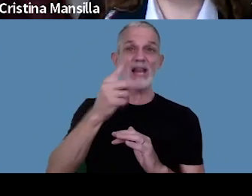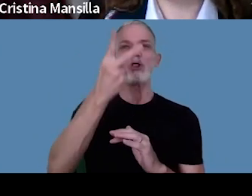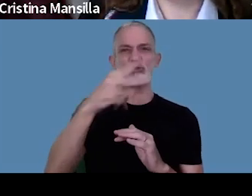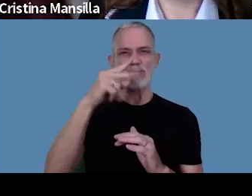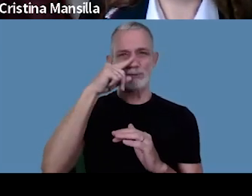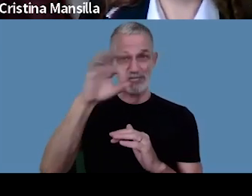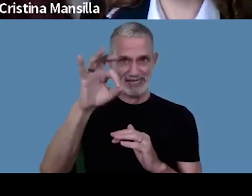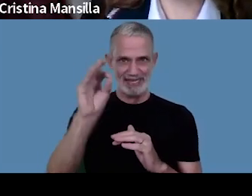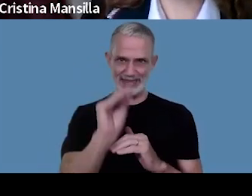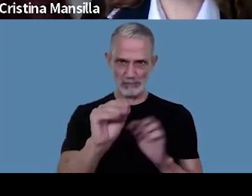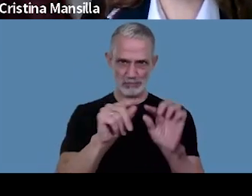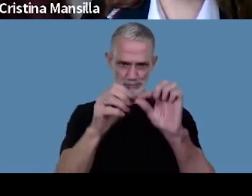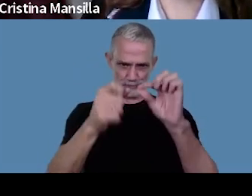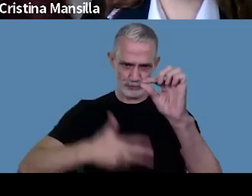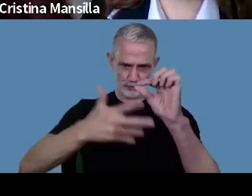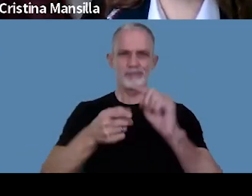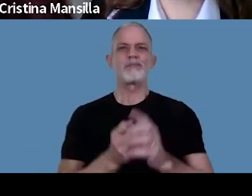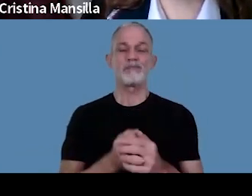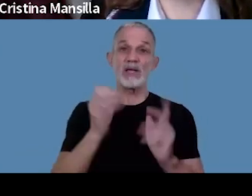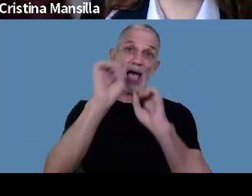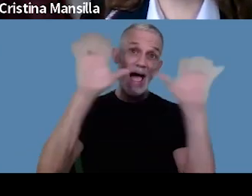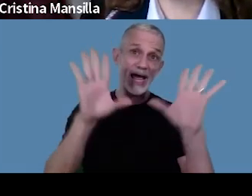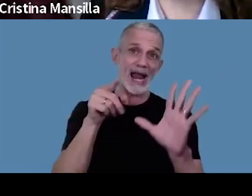26.270. Y nos aclara que